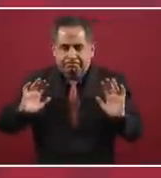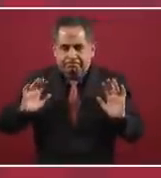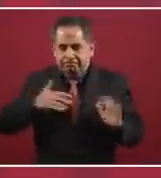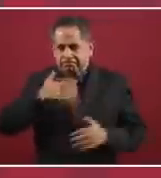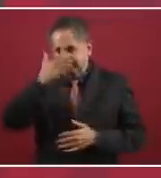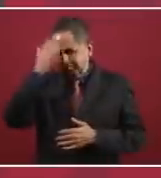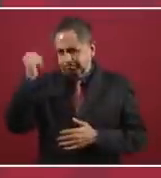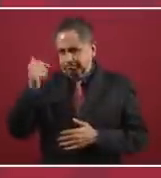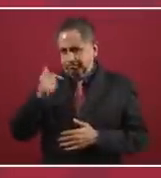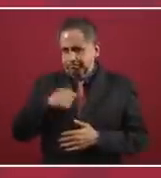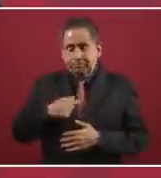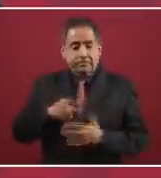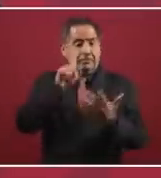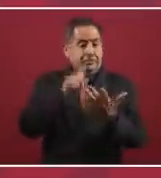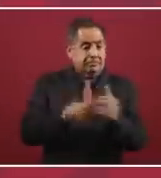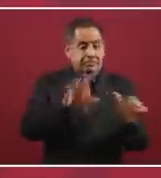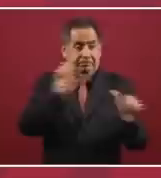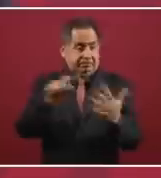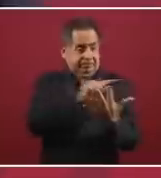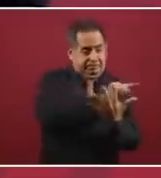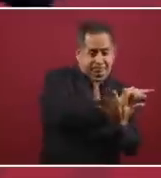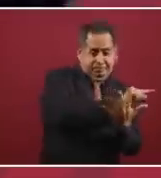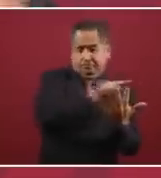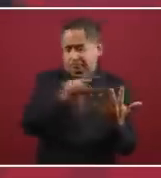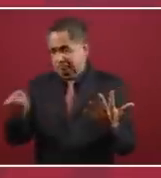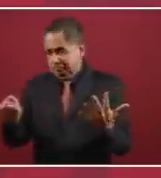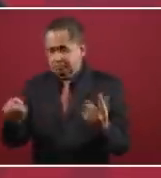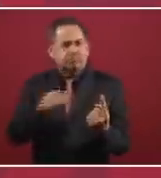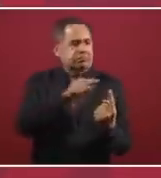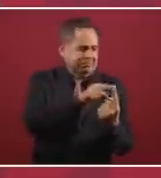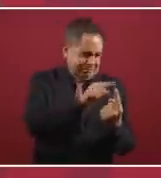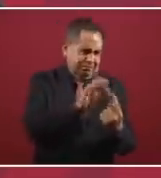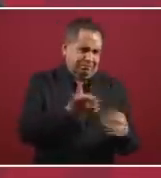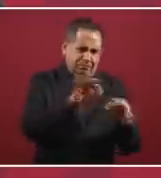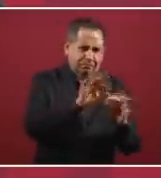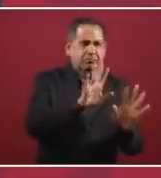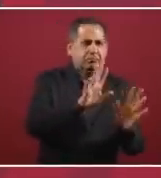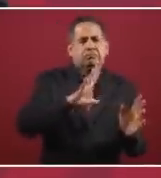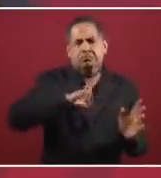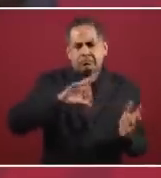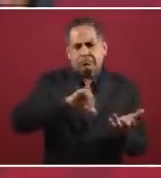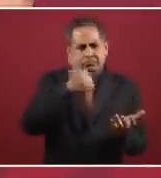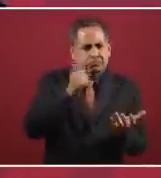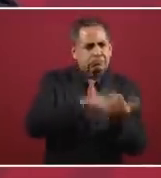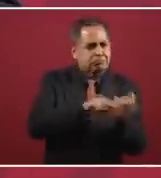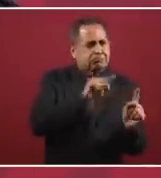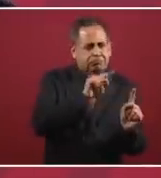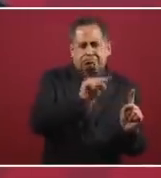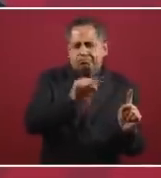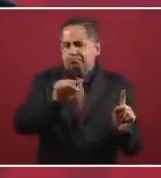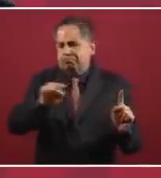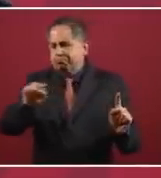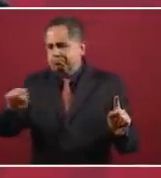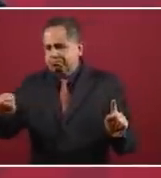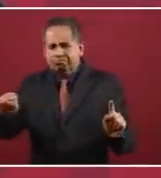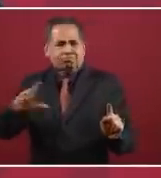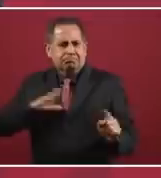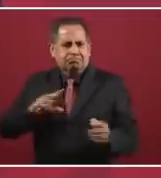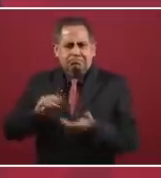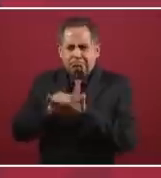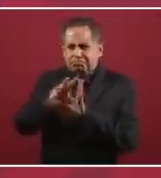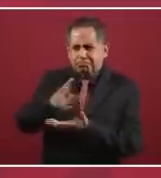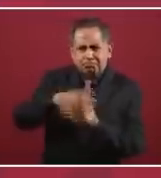es uno de 1.600 proyectos. Claro, es un proyectote. Pero hay 1.600 proyectos de inversión,